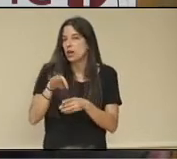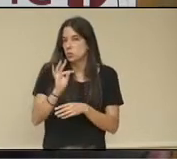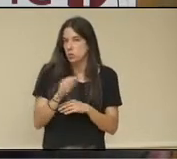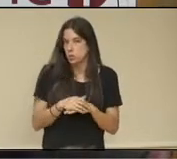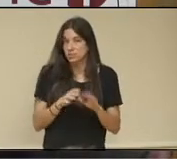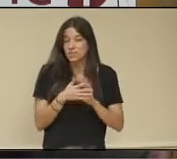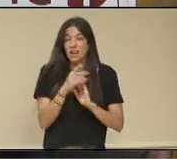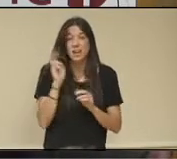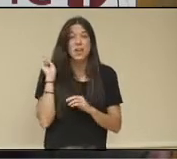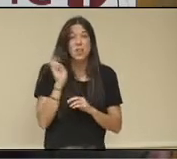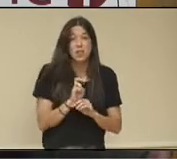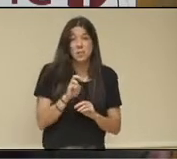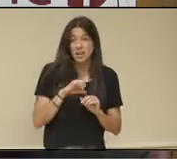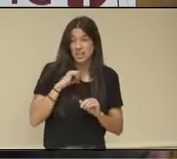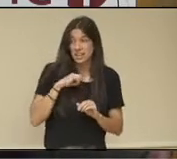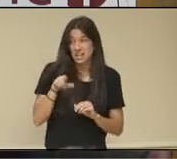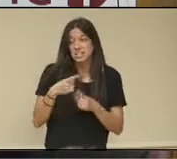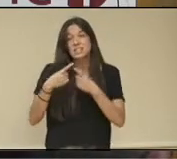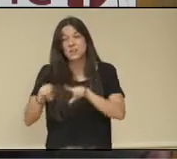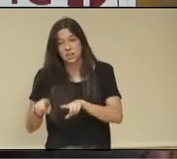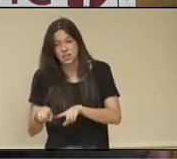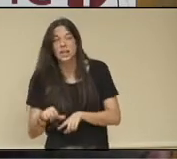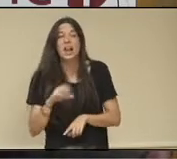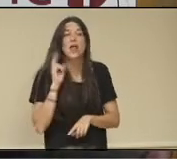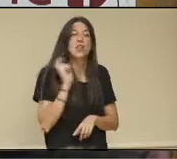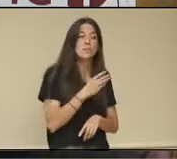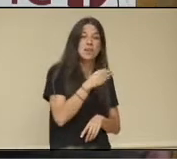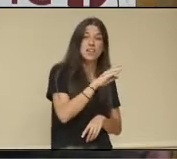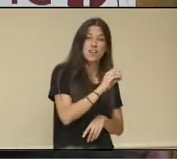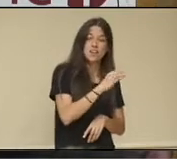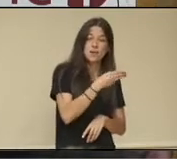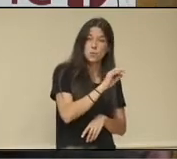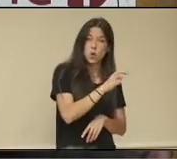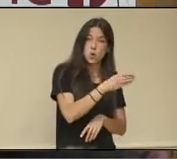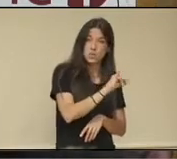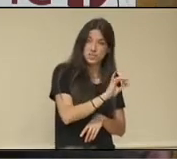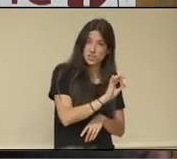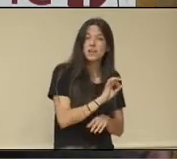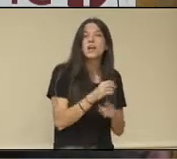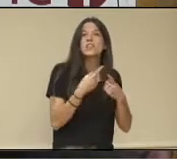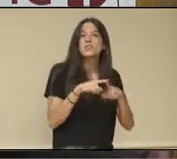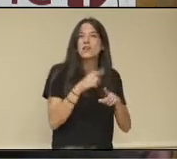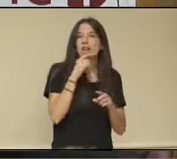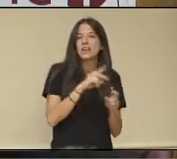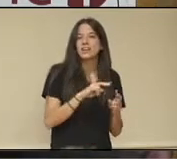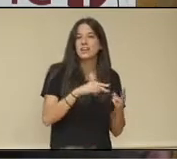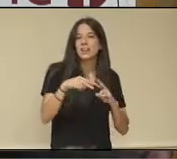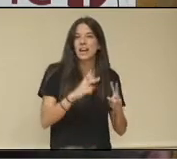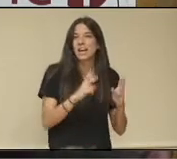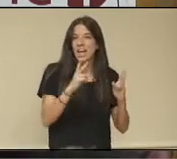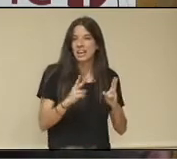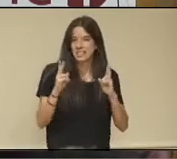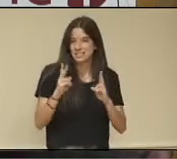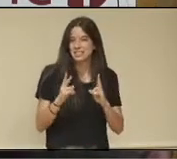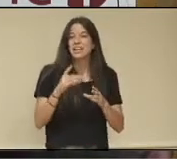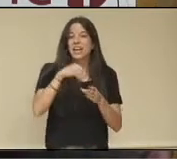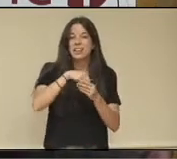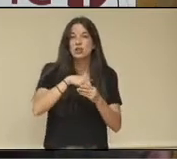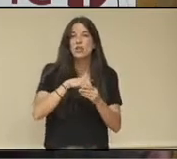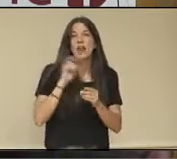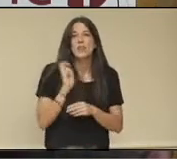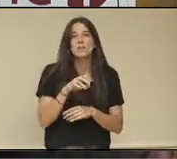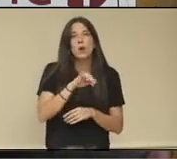clínica se diferencia de la de Bovis en todos estos genes que los tiene la cepa humana y